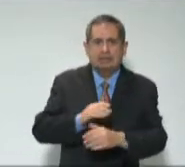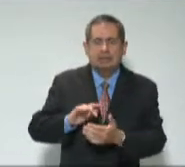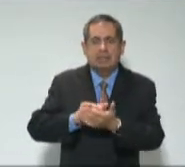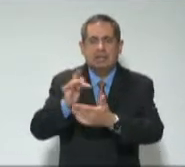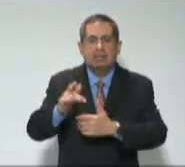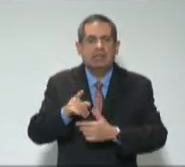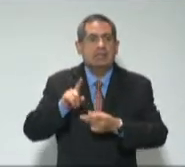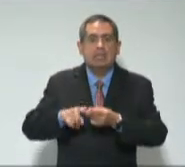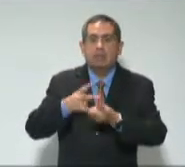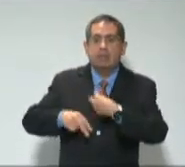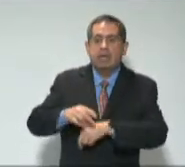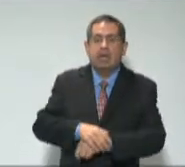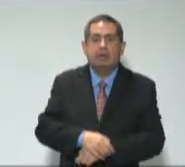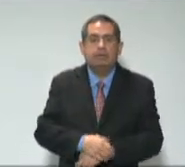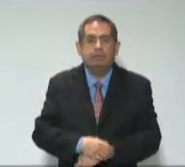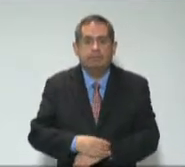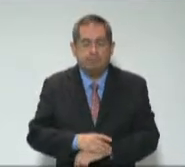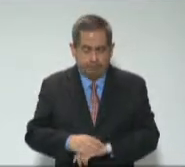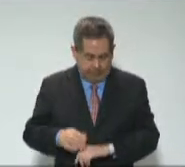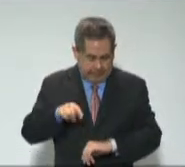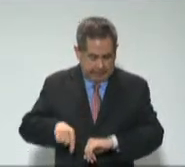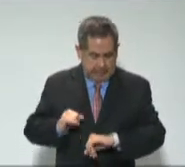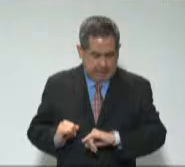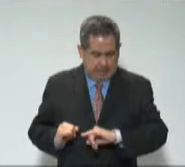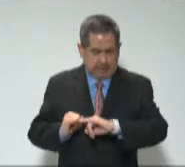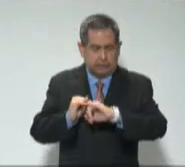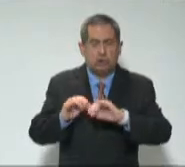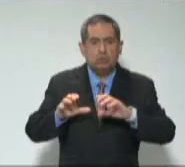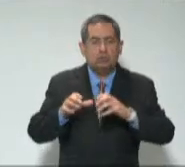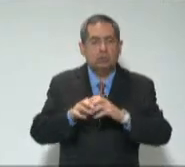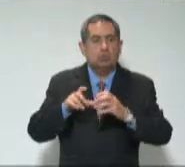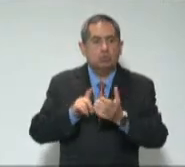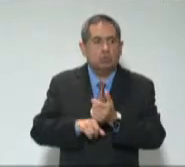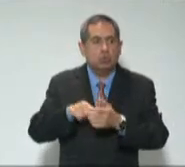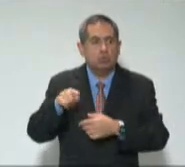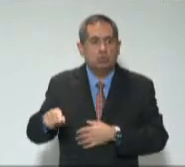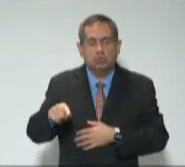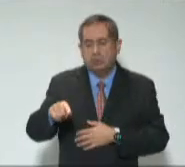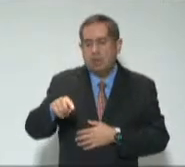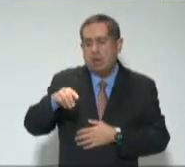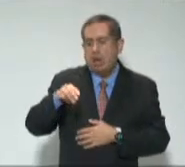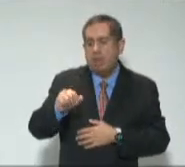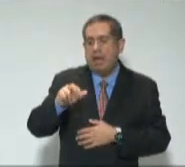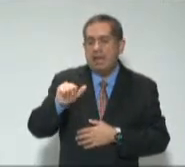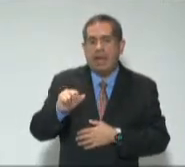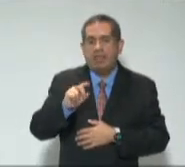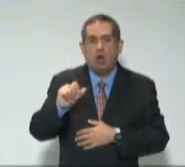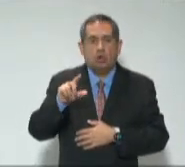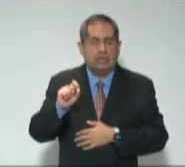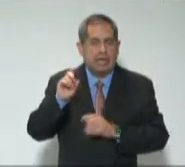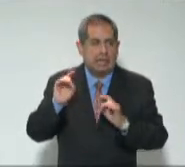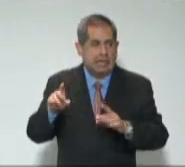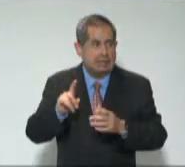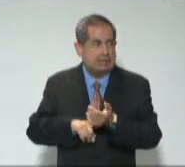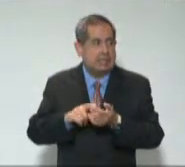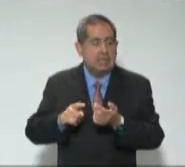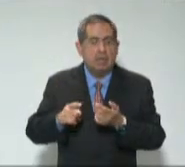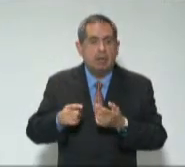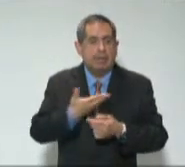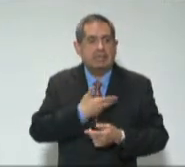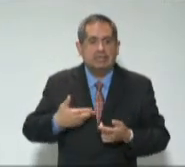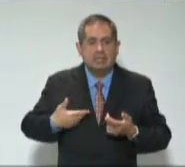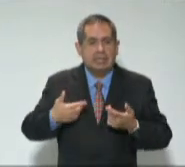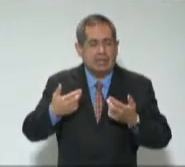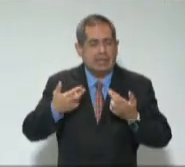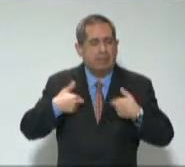están presentes aquí en el instituto de transparencia María de los Ángeles duco presidente del organismo de transparencia de